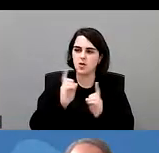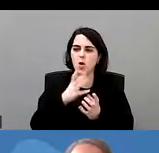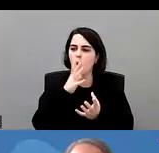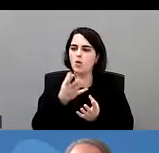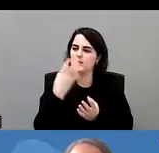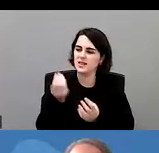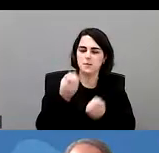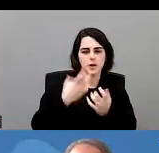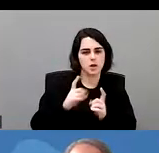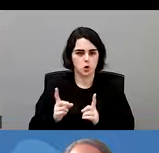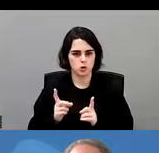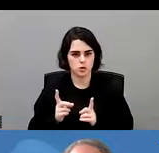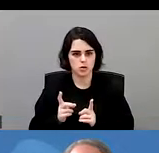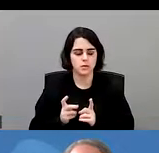digo.